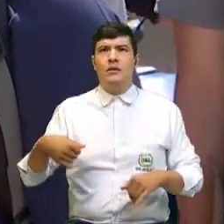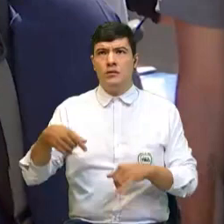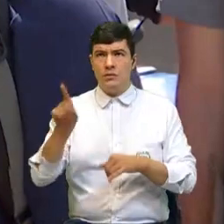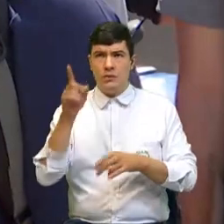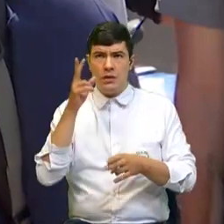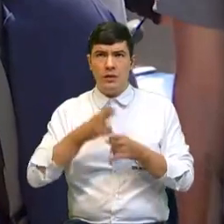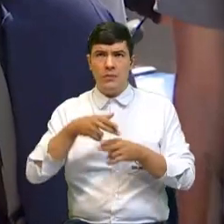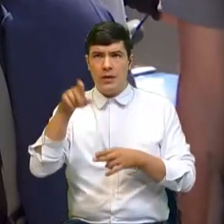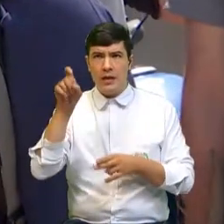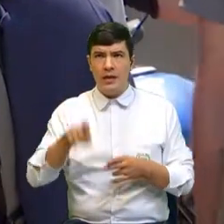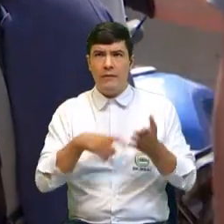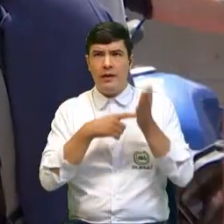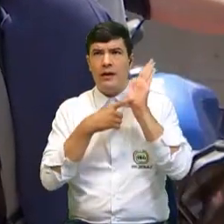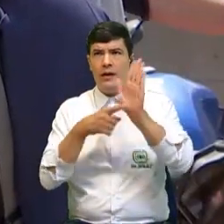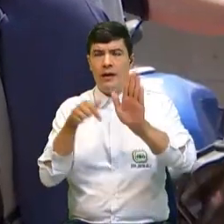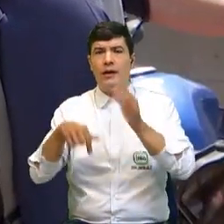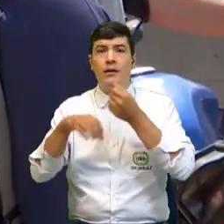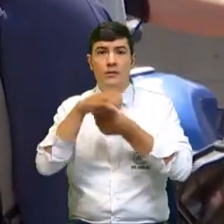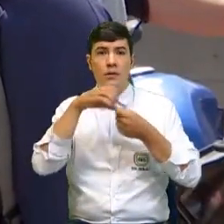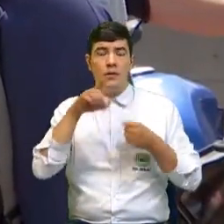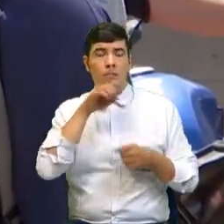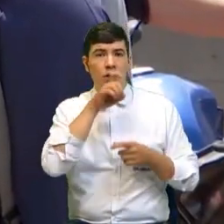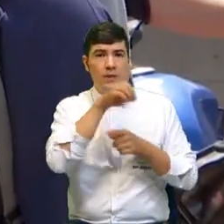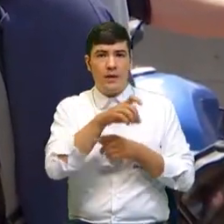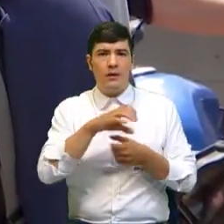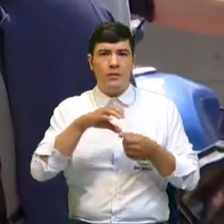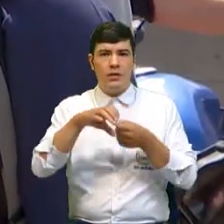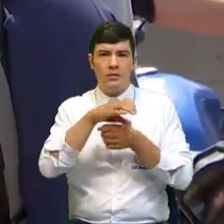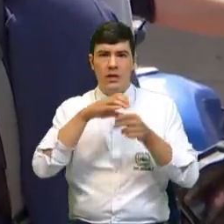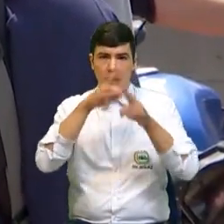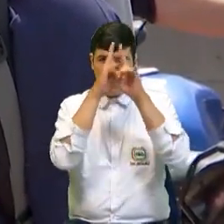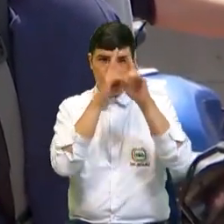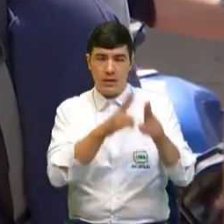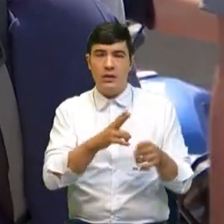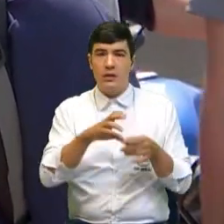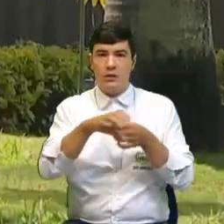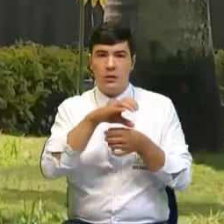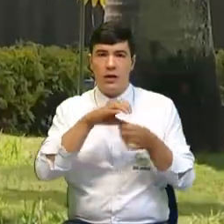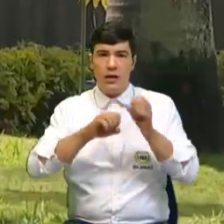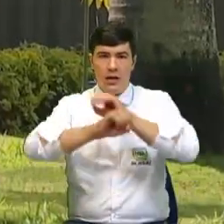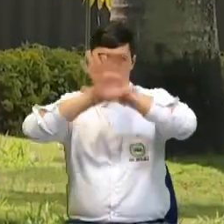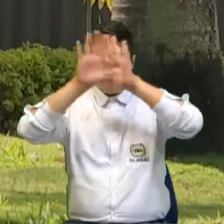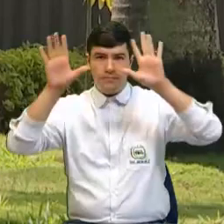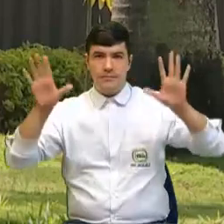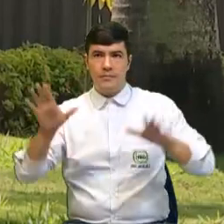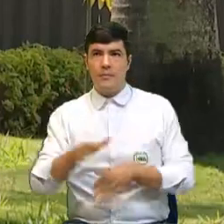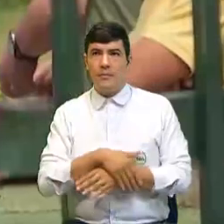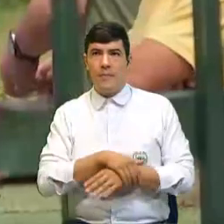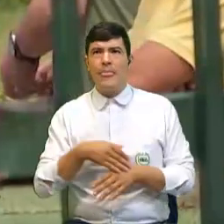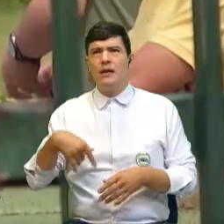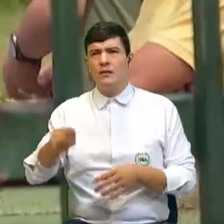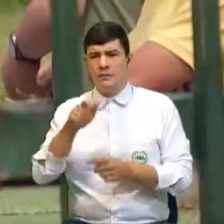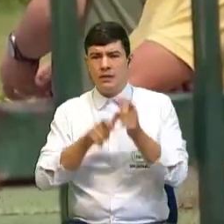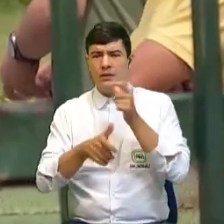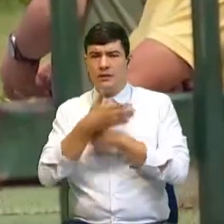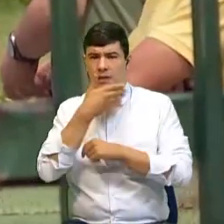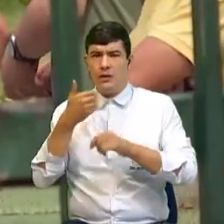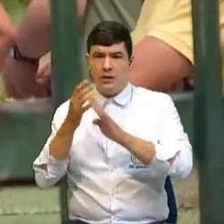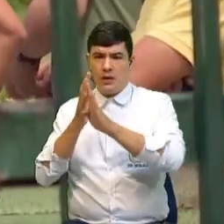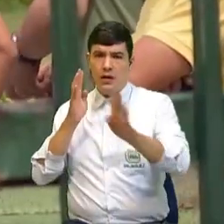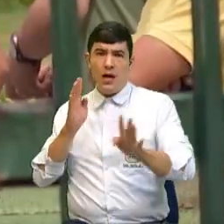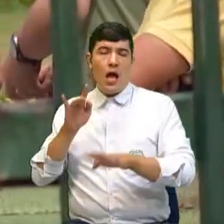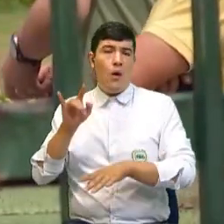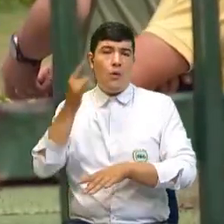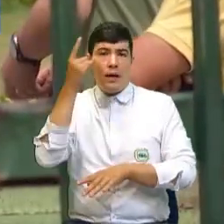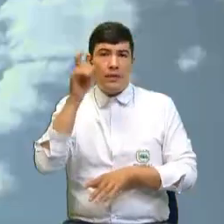es el nombre que tenemos que dejar sembrado aquí en bucaramanga de una ciudad honesta de una ciudad transparente prefieren seguir haciendo la fila aunque deban